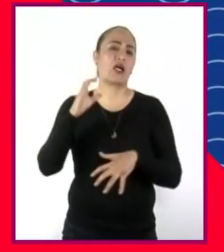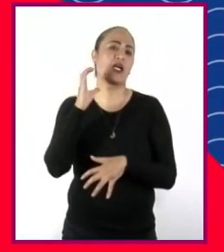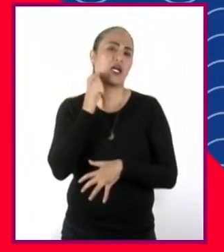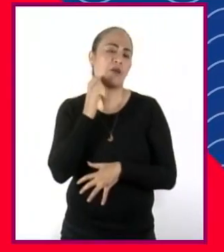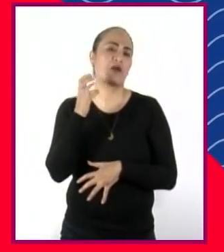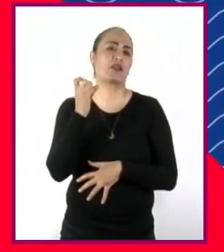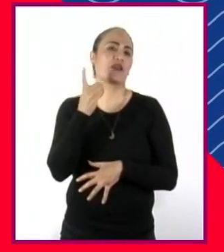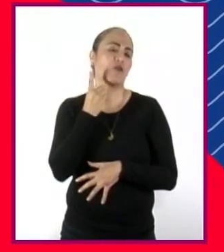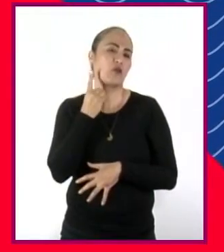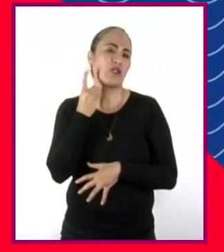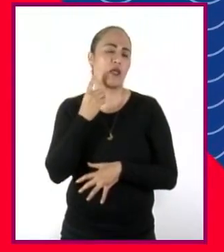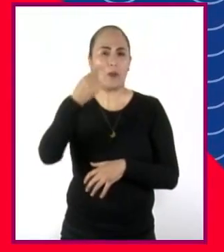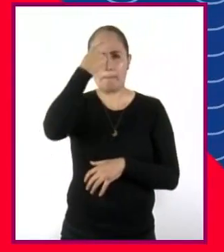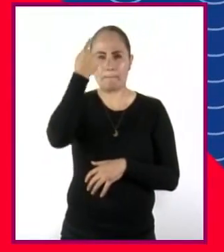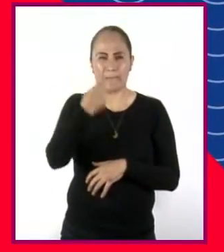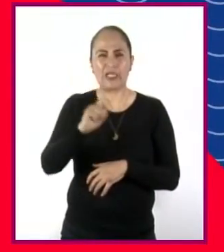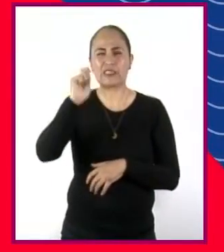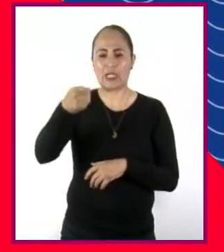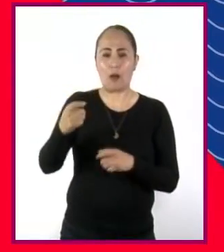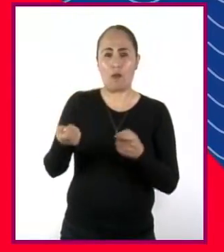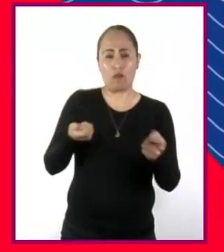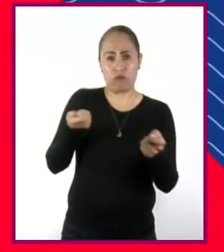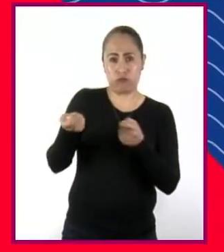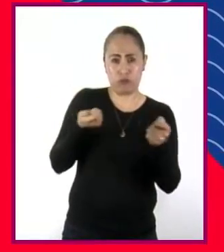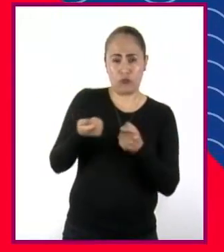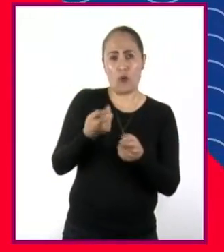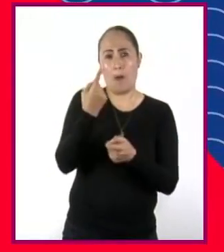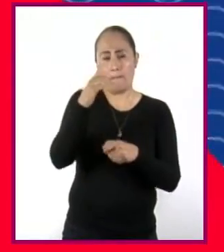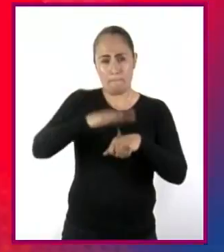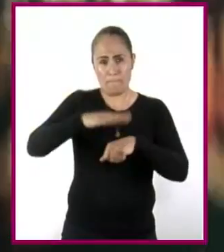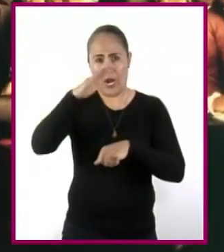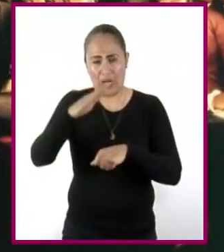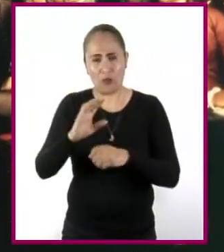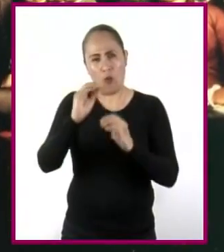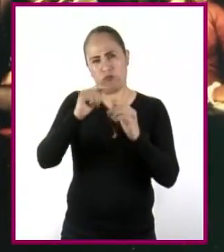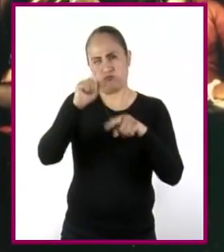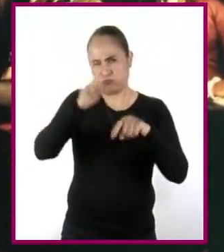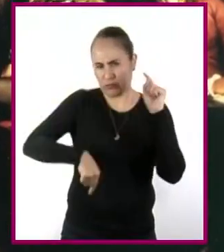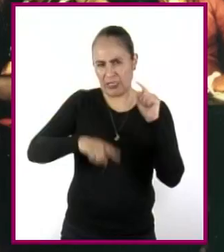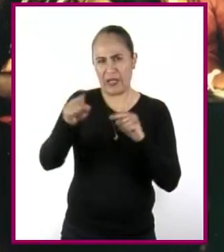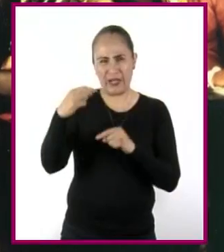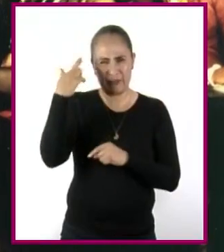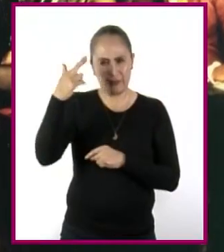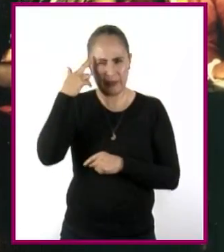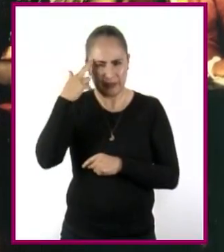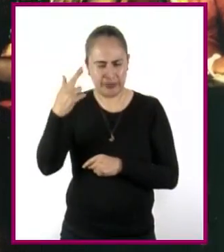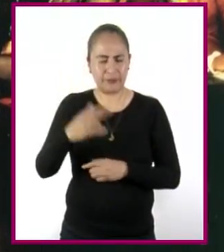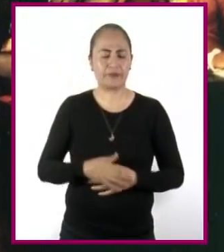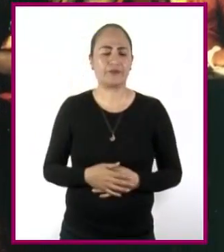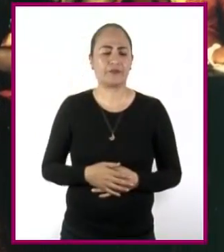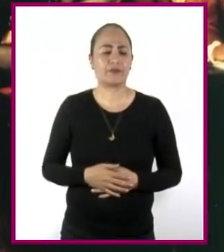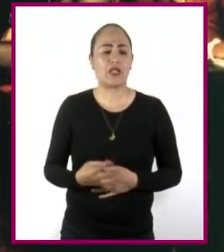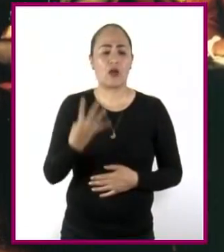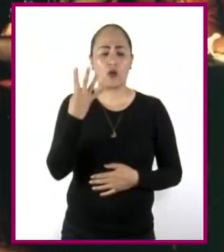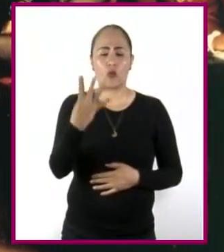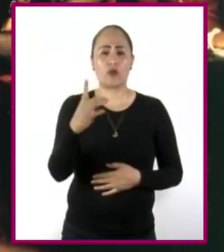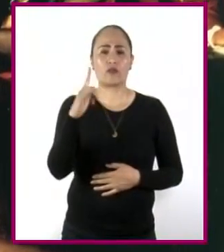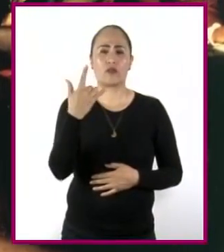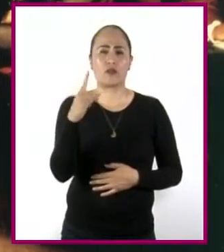para aminorar o desterrar el poder de la corona. El Congreso Continental del 4 de julio